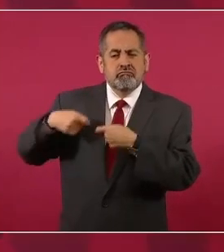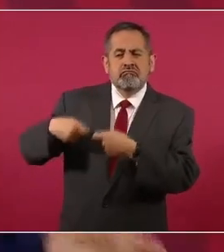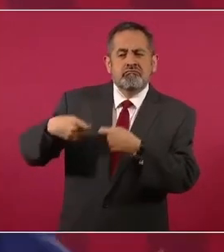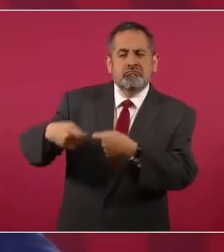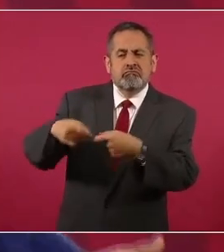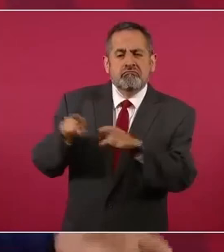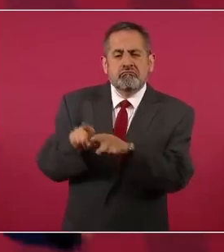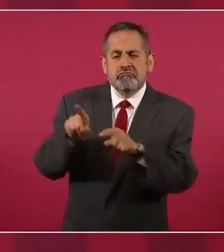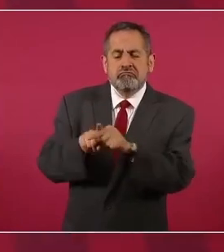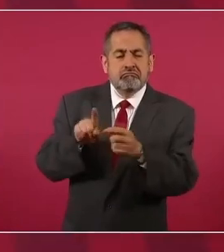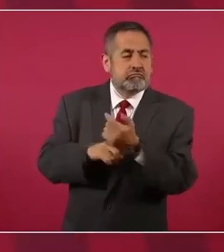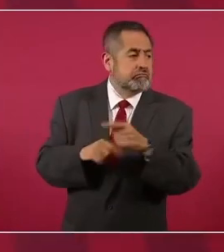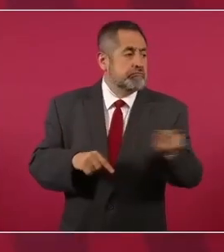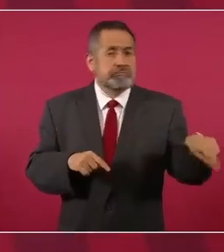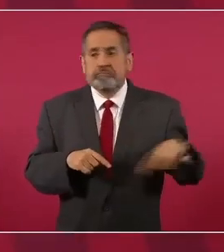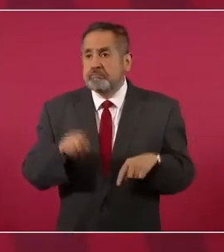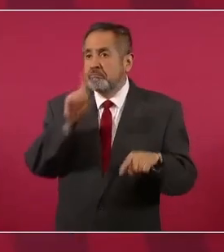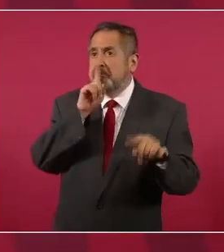Y nadie dice nada.